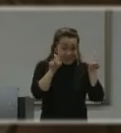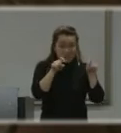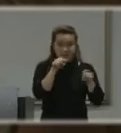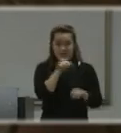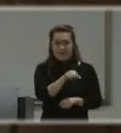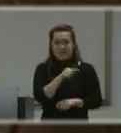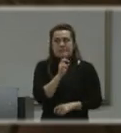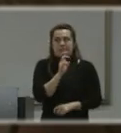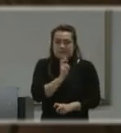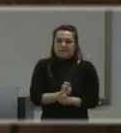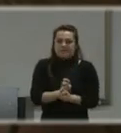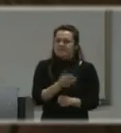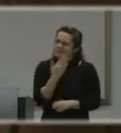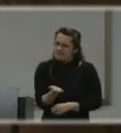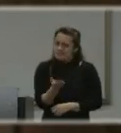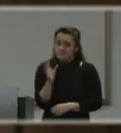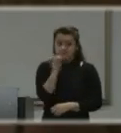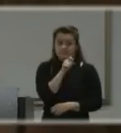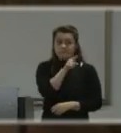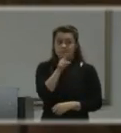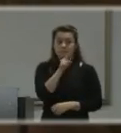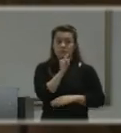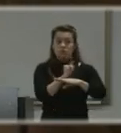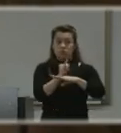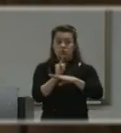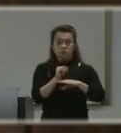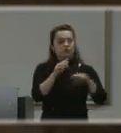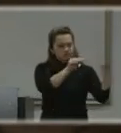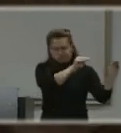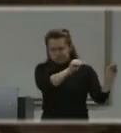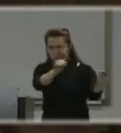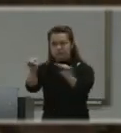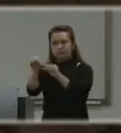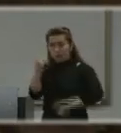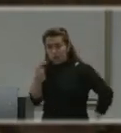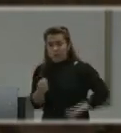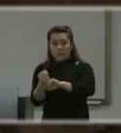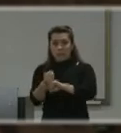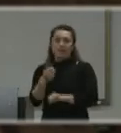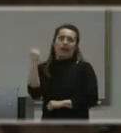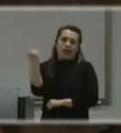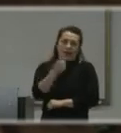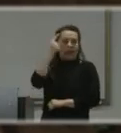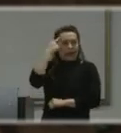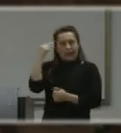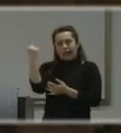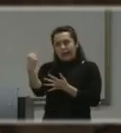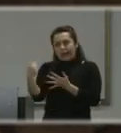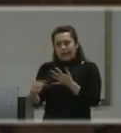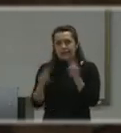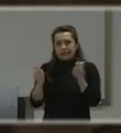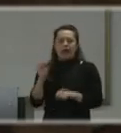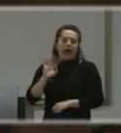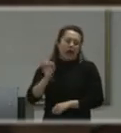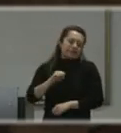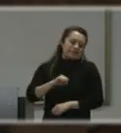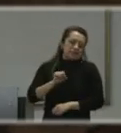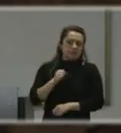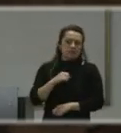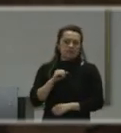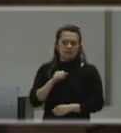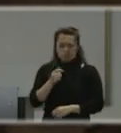difícil, porque cuando hablamos de institucionalización en apoyos, ahí se habla de todo eso que hemos dicho, ¿cierto? Casi que llegamos a cometer